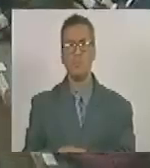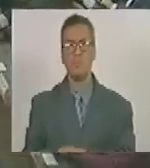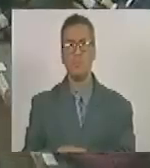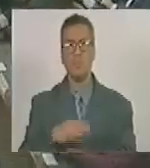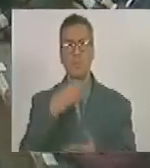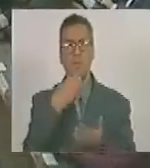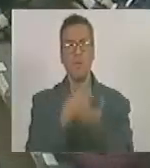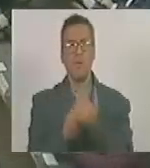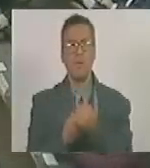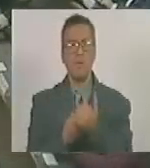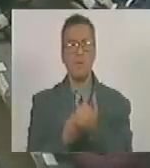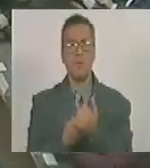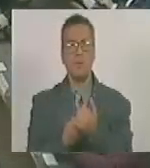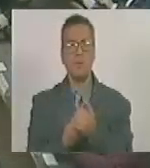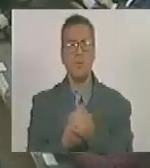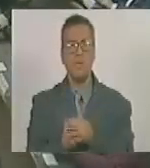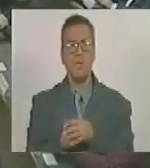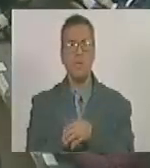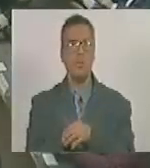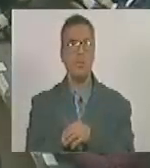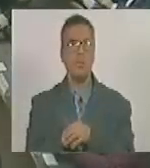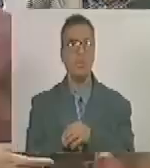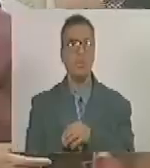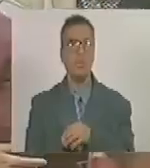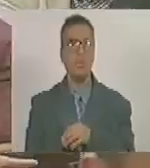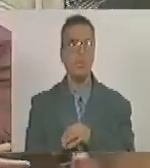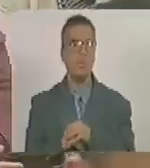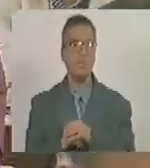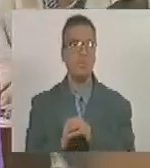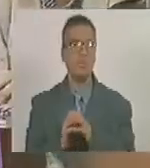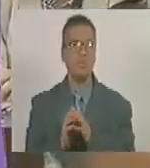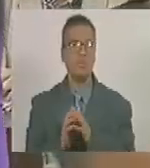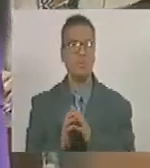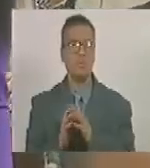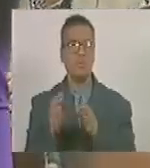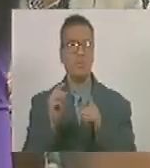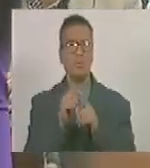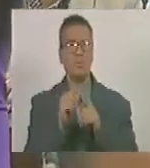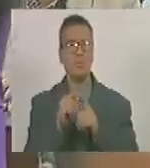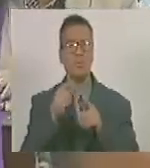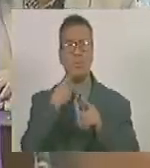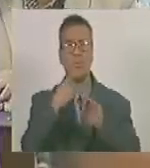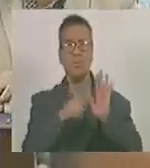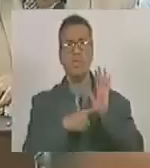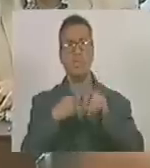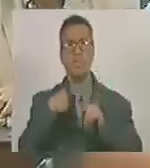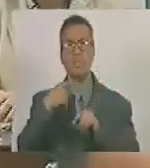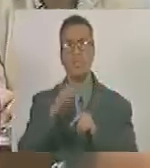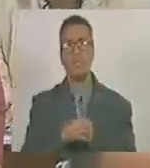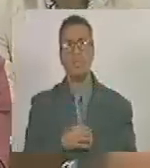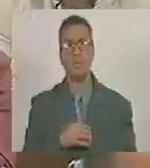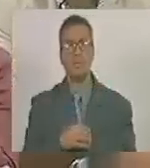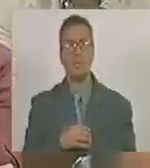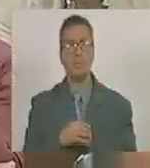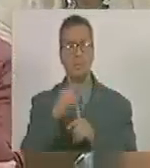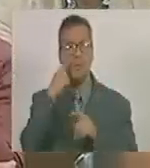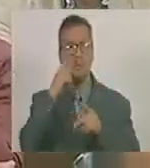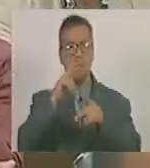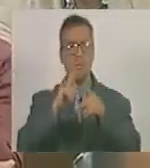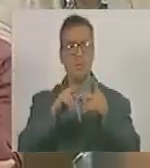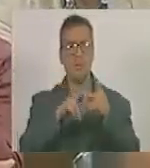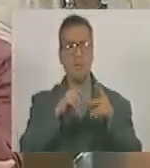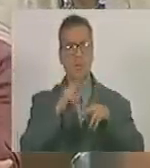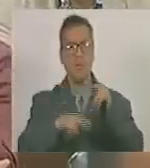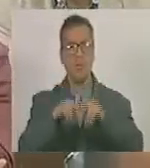Gracias, presidente. Decía Gandhi que la grandeza de una nación y su progreso moral pueden ser juzgados por la